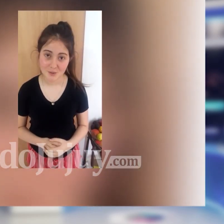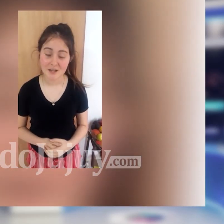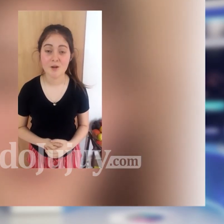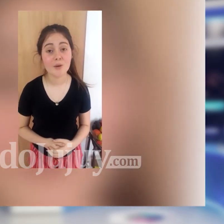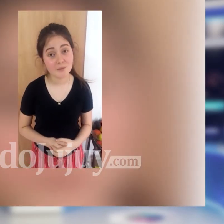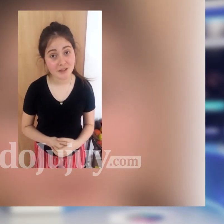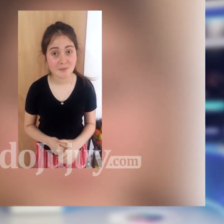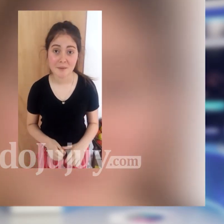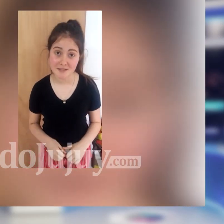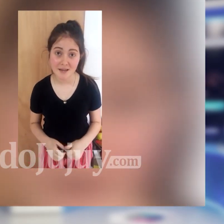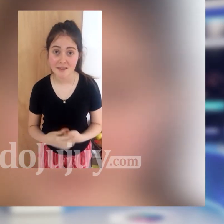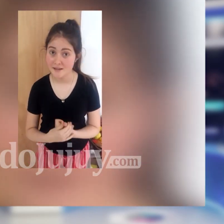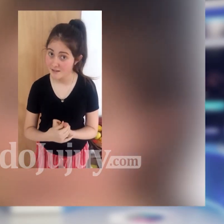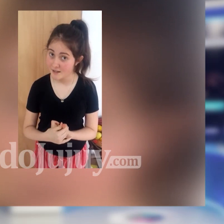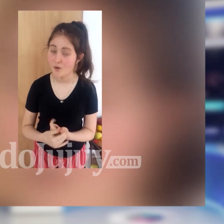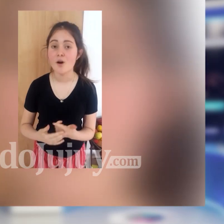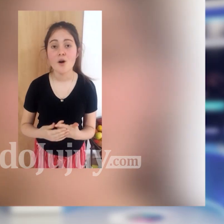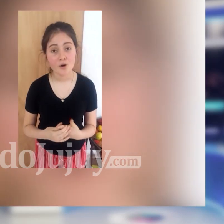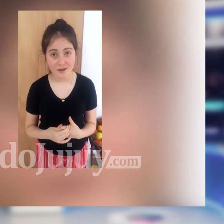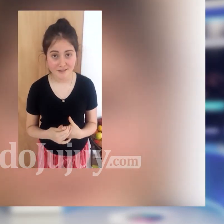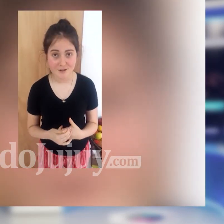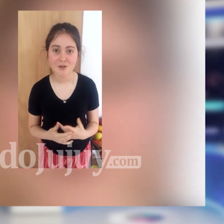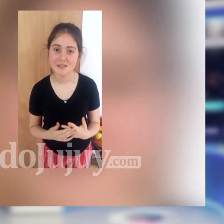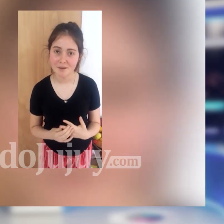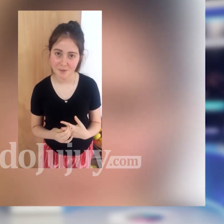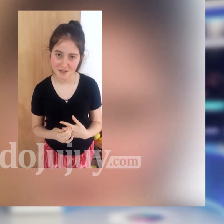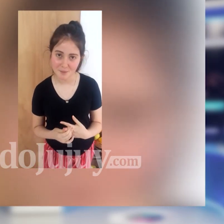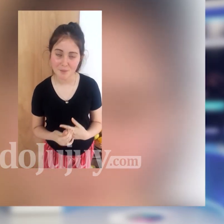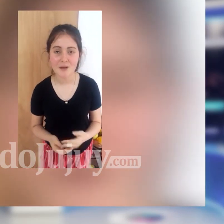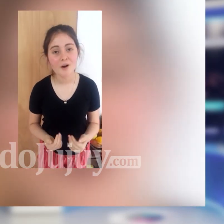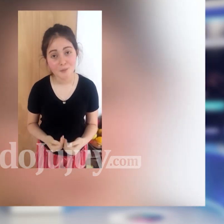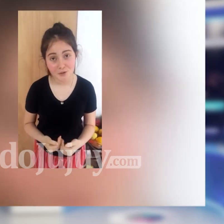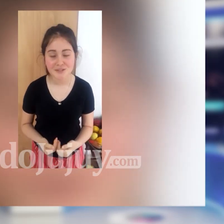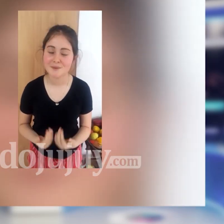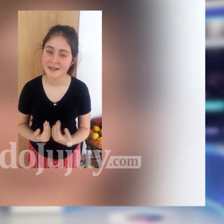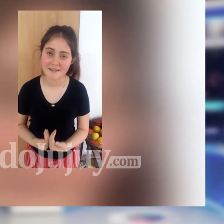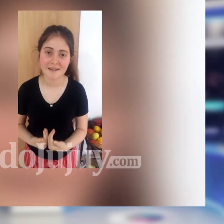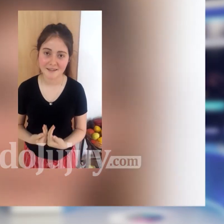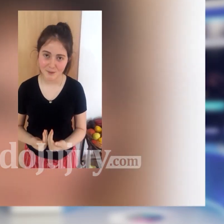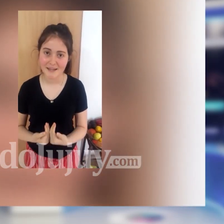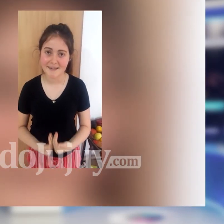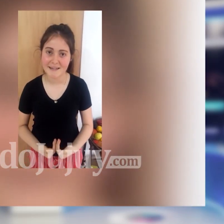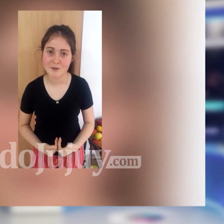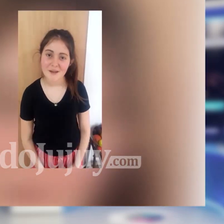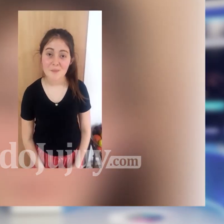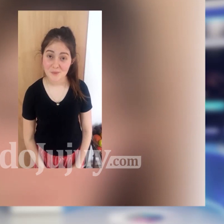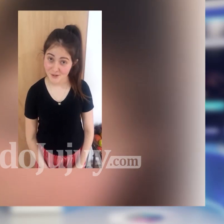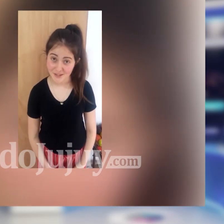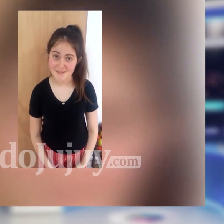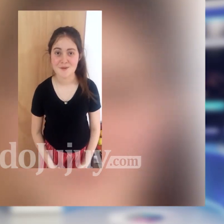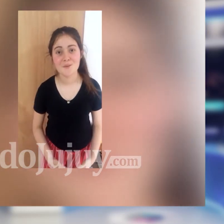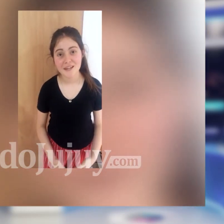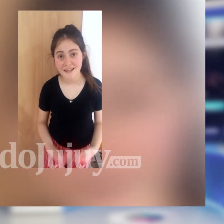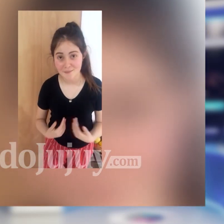esfuerzo. Y van siempre chicos del curso que estuvieron antes en el curso de física y que ahora están, por ejemplo, en el Balseiro, en la NASA, cosas